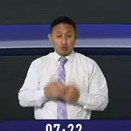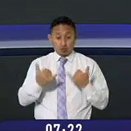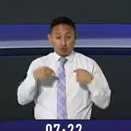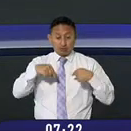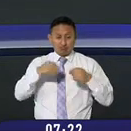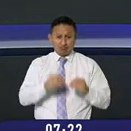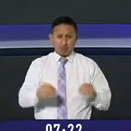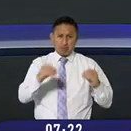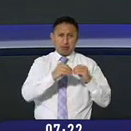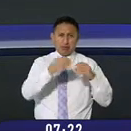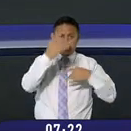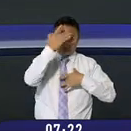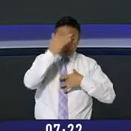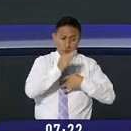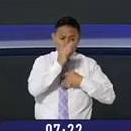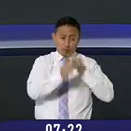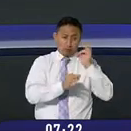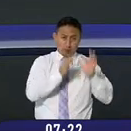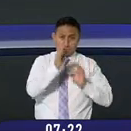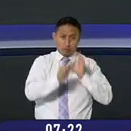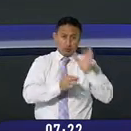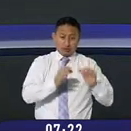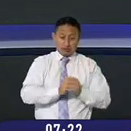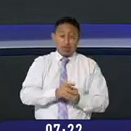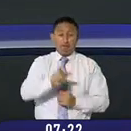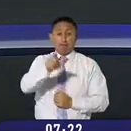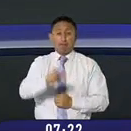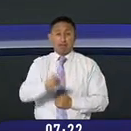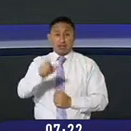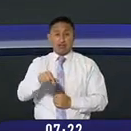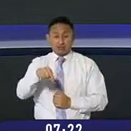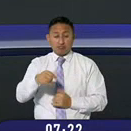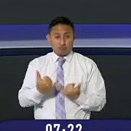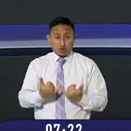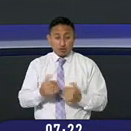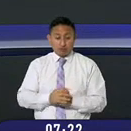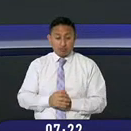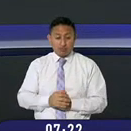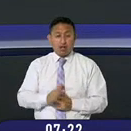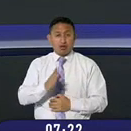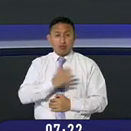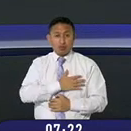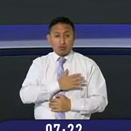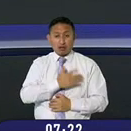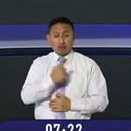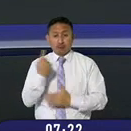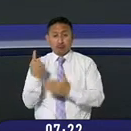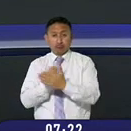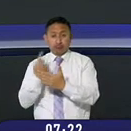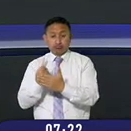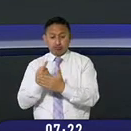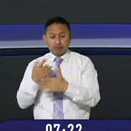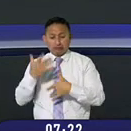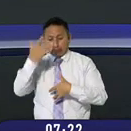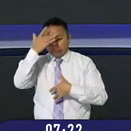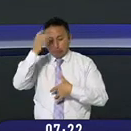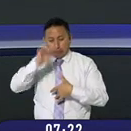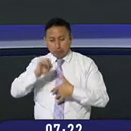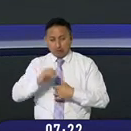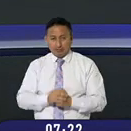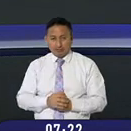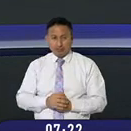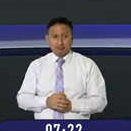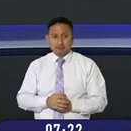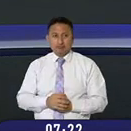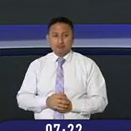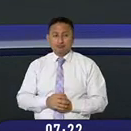sostenido de contagios COVID-19 y muchas personas han optado por el autoconfinamiento por haberse enfermado por temor a infectarse,